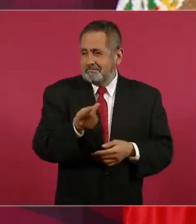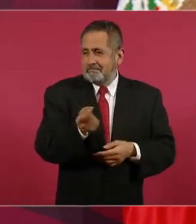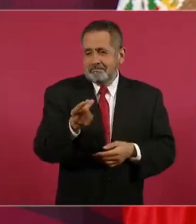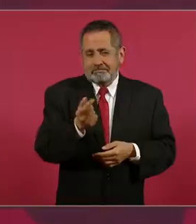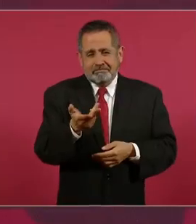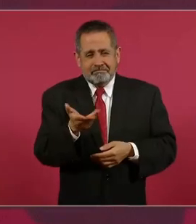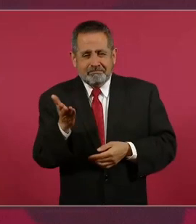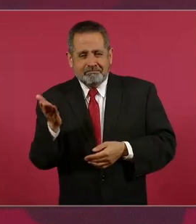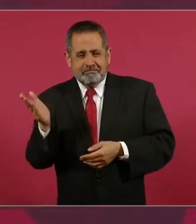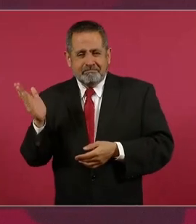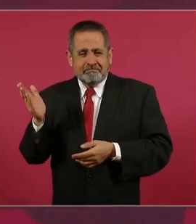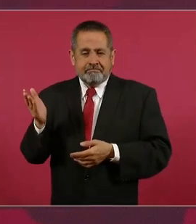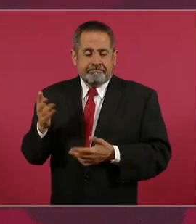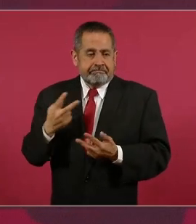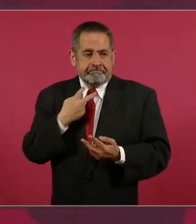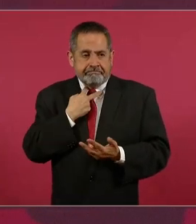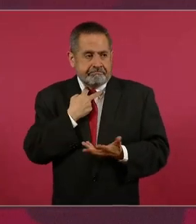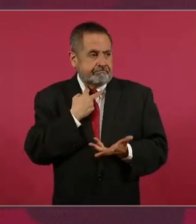de